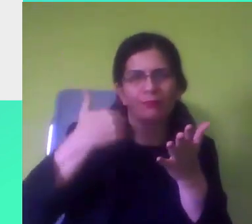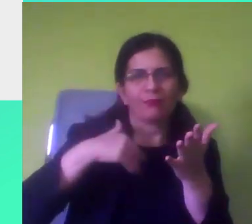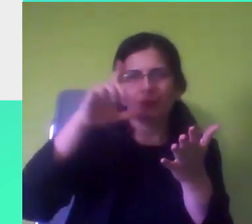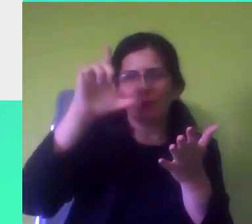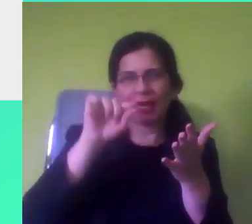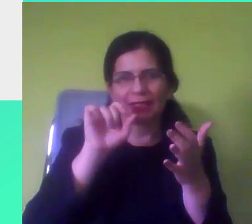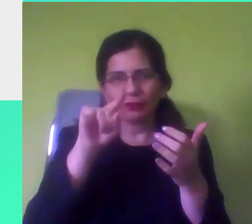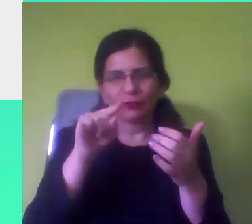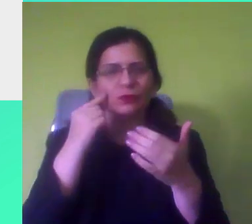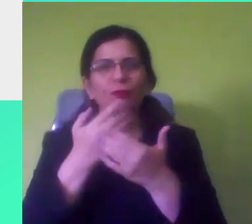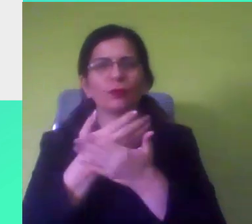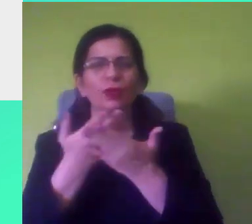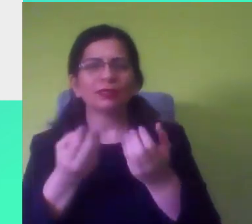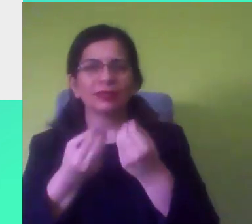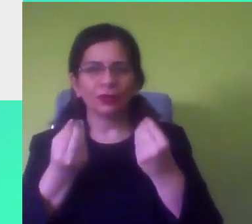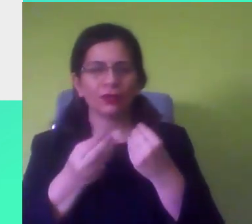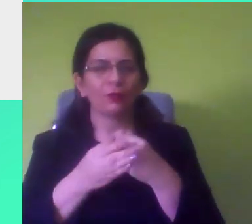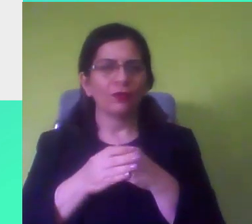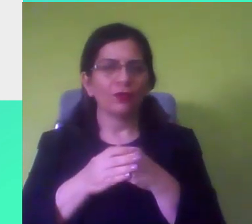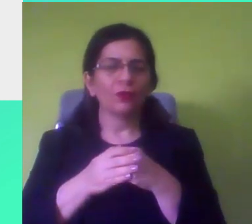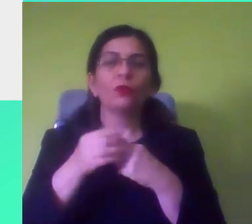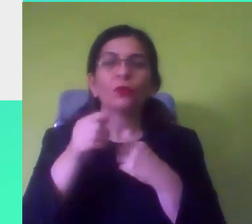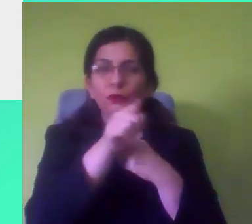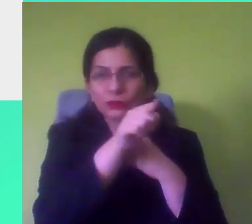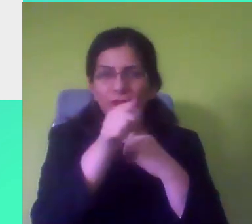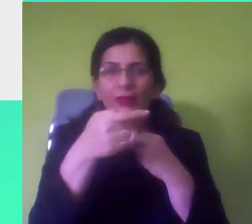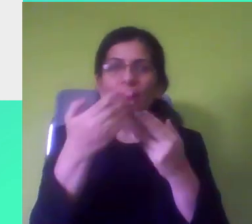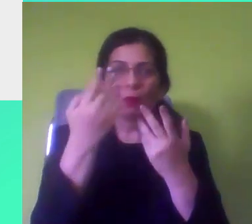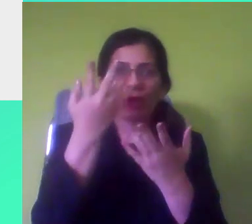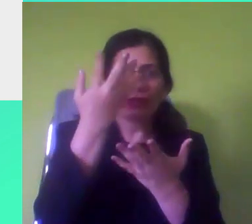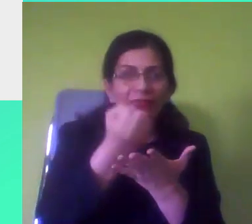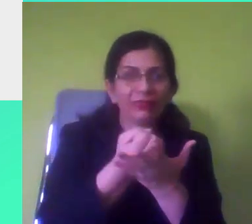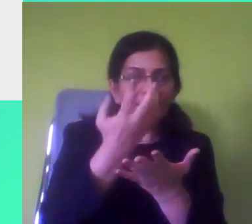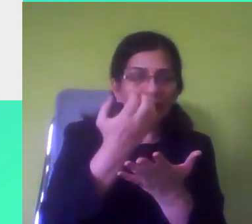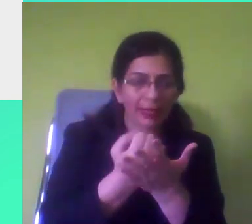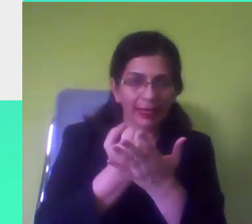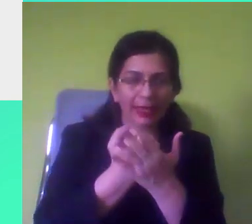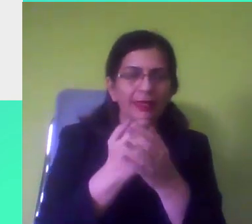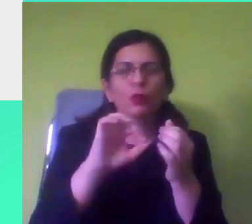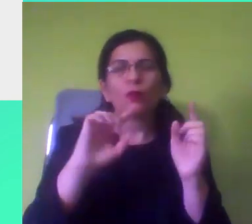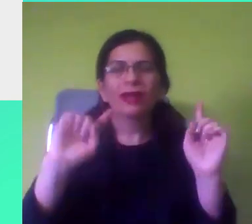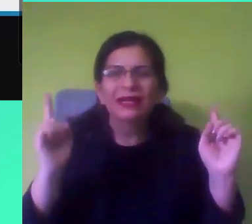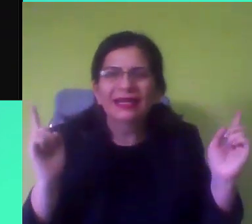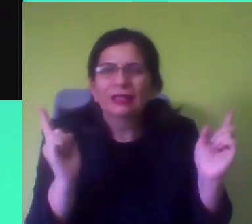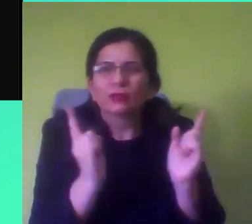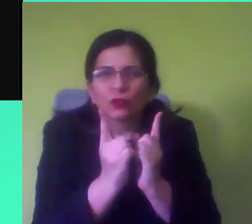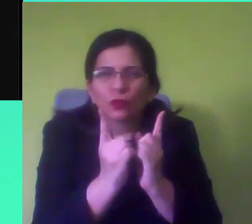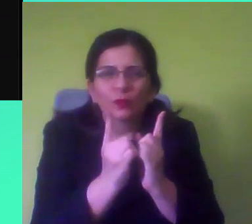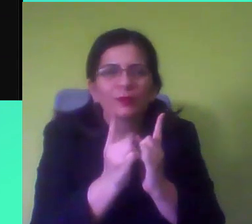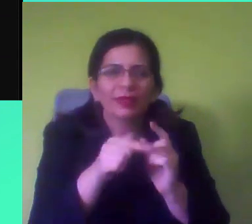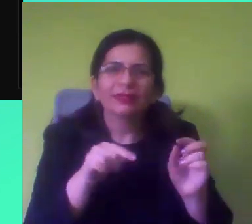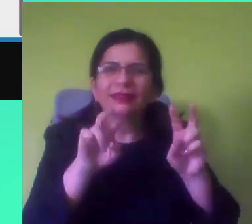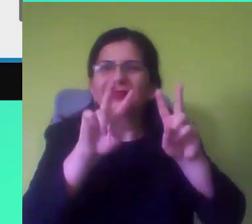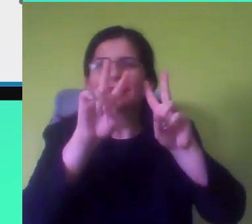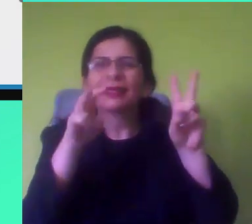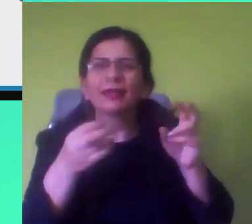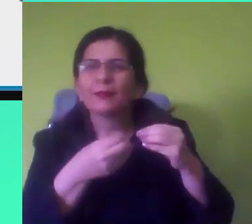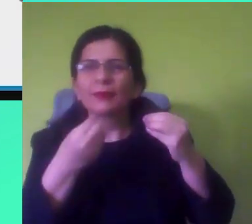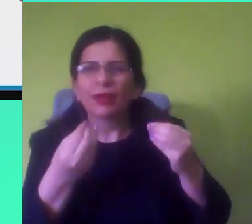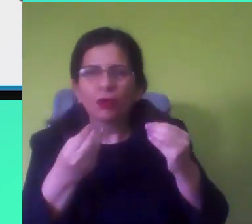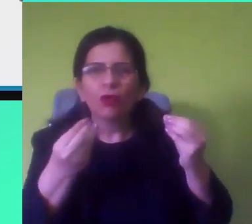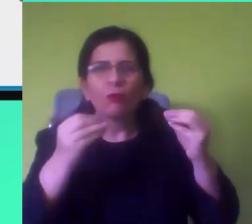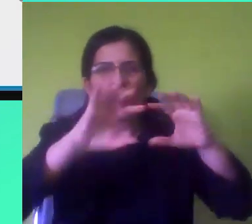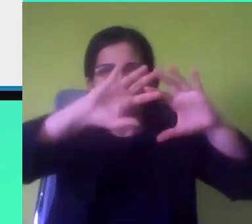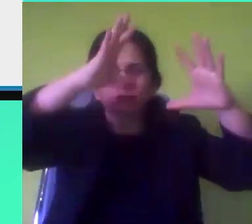país, lo que van a tener para descargar es el resumen ejecutivo de los resultados del Inventario Nacional de